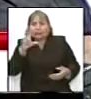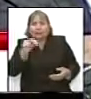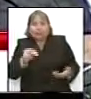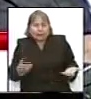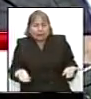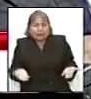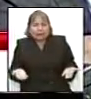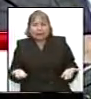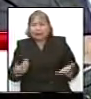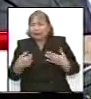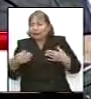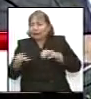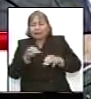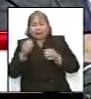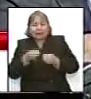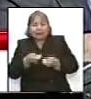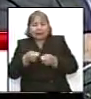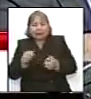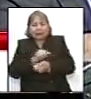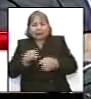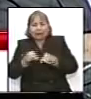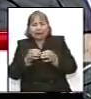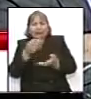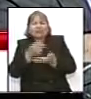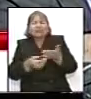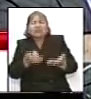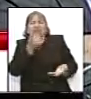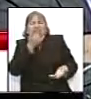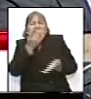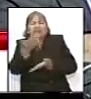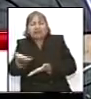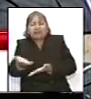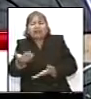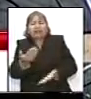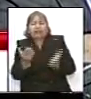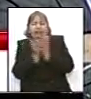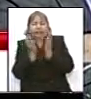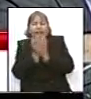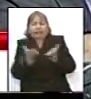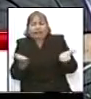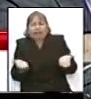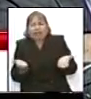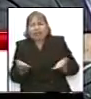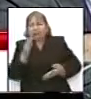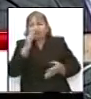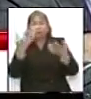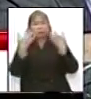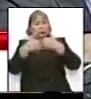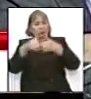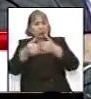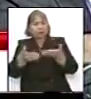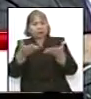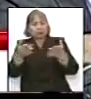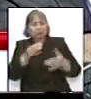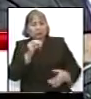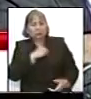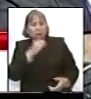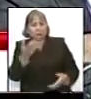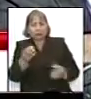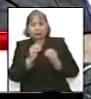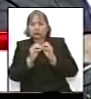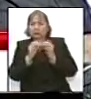sea, el Ministerio de Educación ni hace ni deja hacer. ¿En qué le afecta al Ministerio de Educación, por Dios, que este empresario árabe se haya conmovido y arregle la